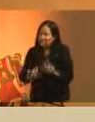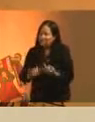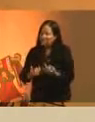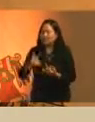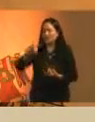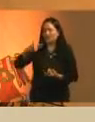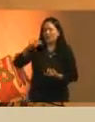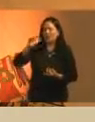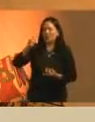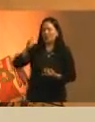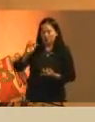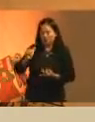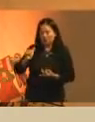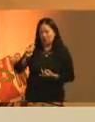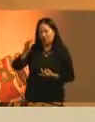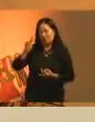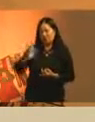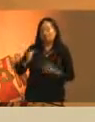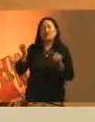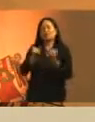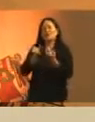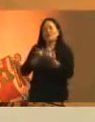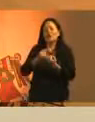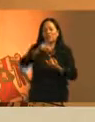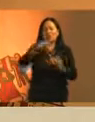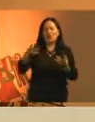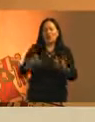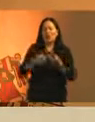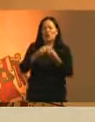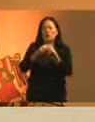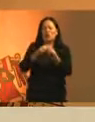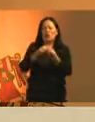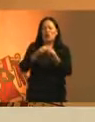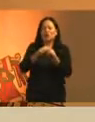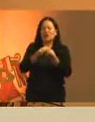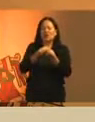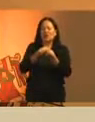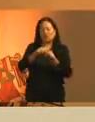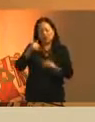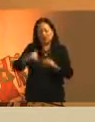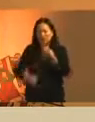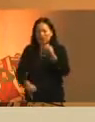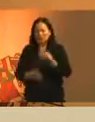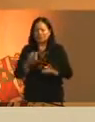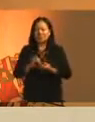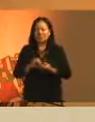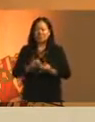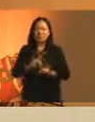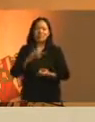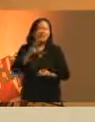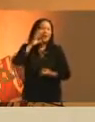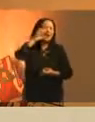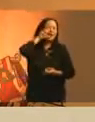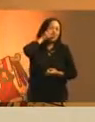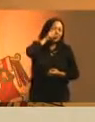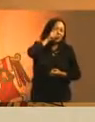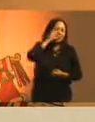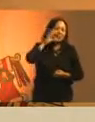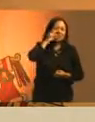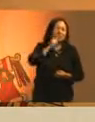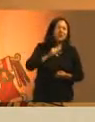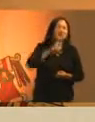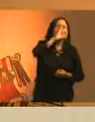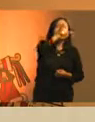el alacrán durangueño que habremos de tomar juntos las haciendas del subsuelo ayer baje por naranja tiríndaro y tercero